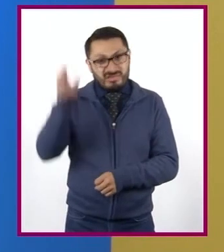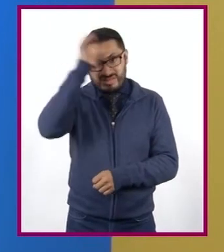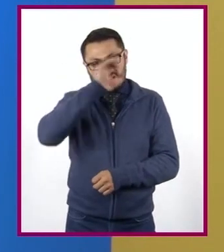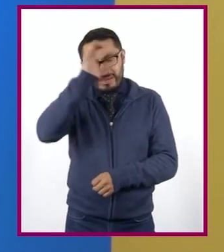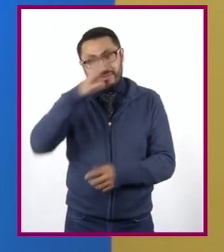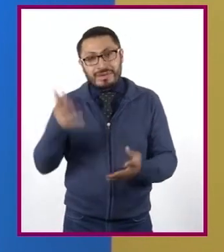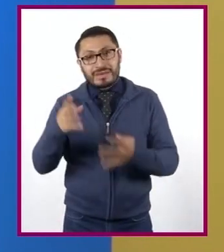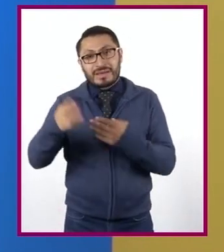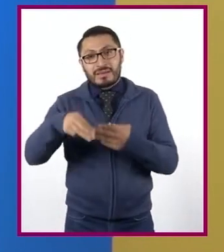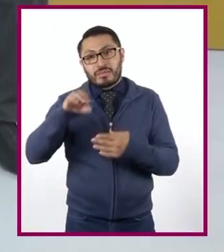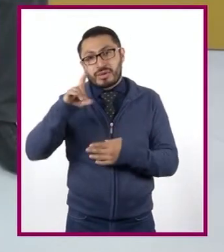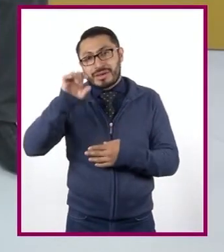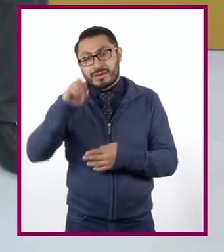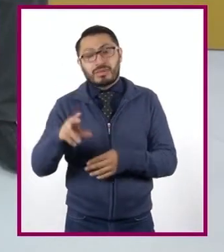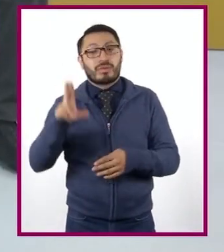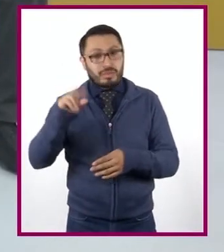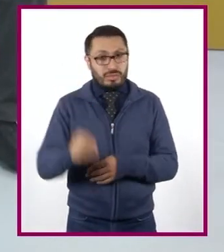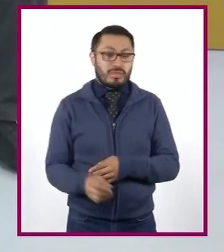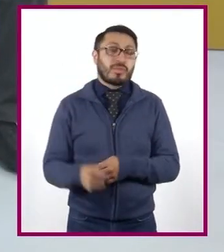¿Qué otro modelo se te ocurre?